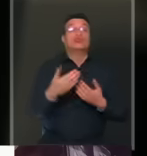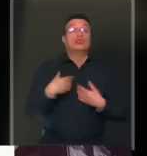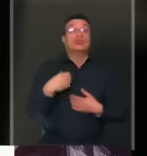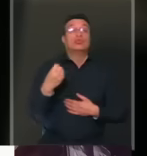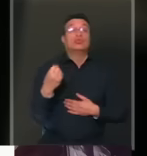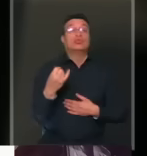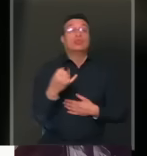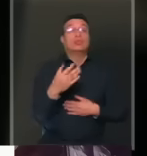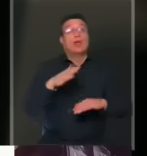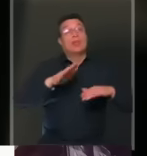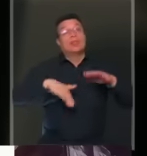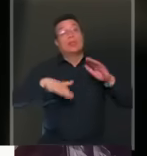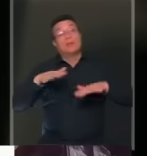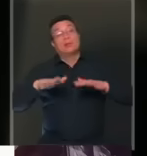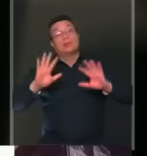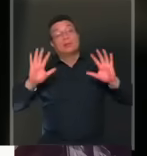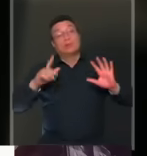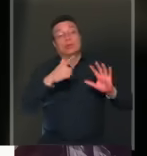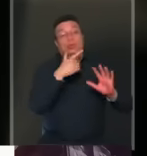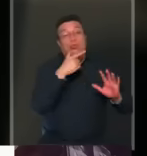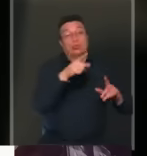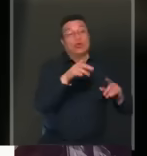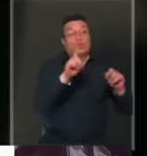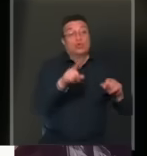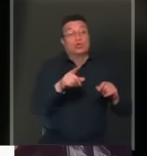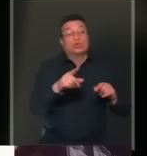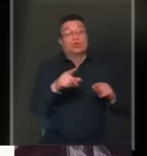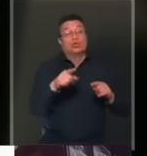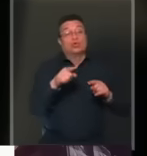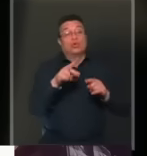Es depende de lo que haga. Si haces